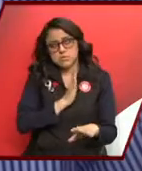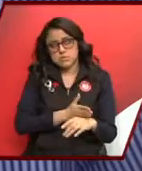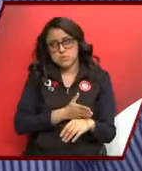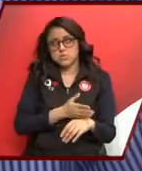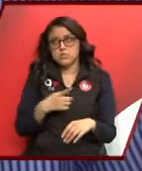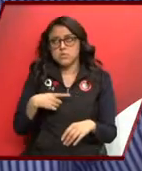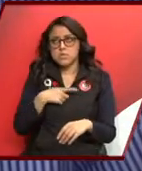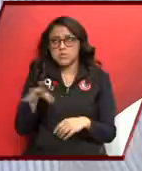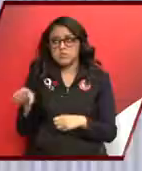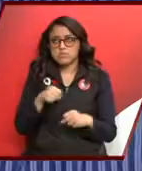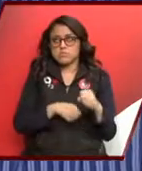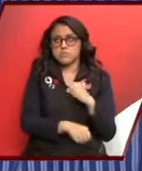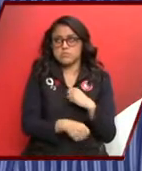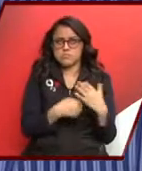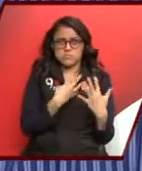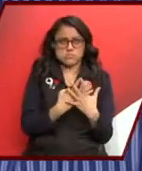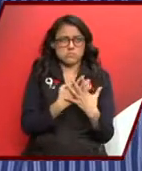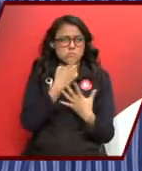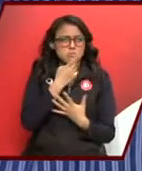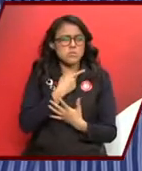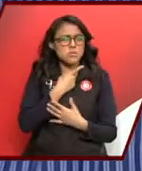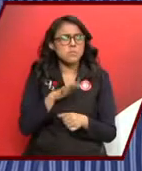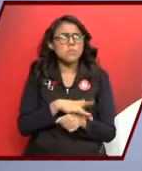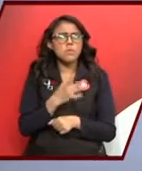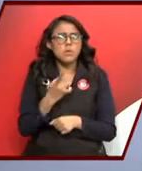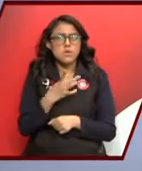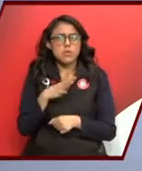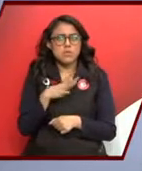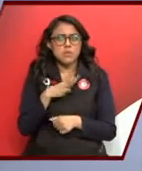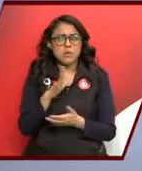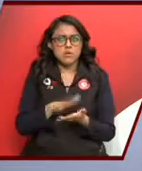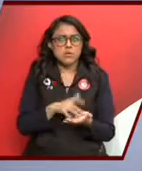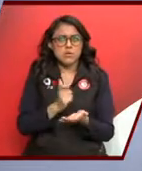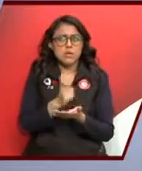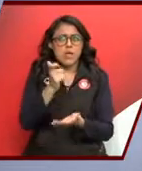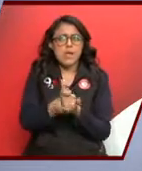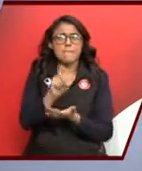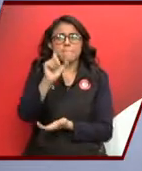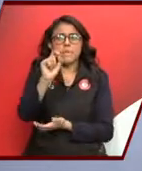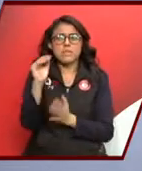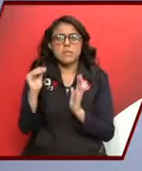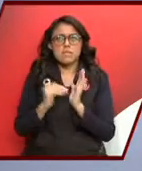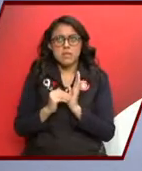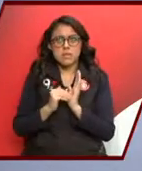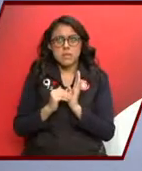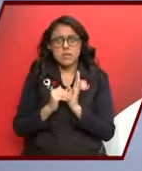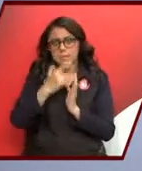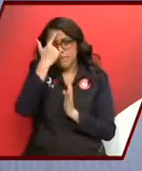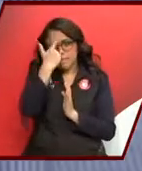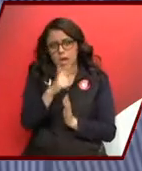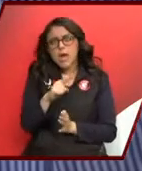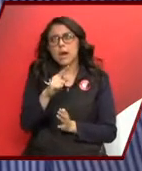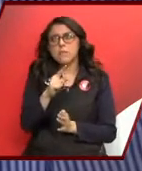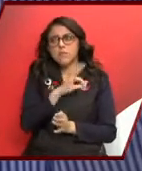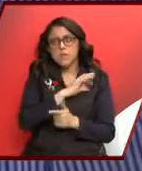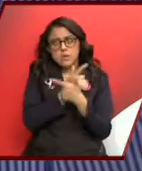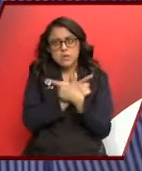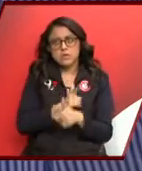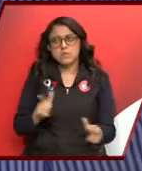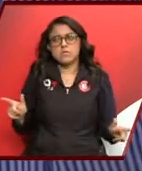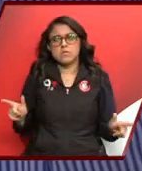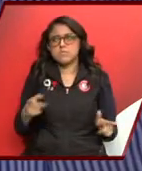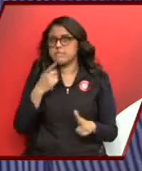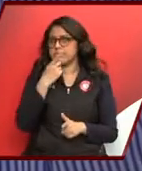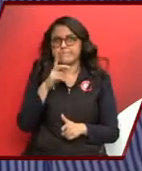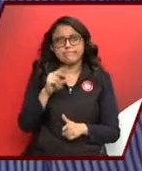voy a quedar detenido y me comenta que tenía la cantidad de 20,000 pesos para que pudiera quedar en libertad. Y